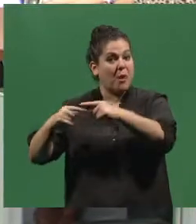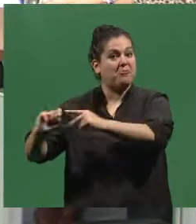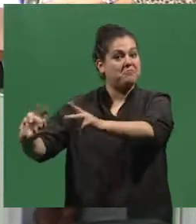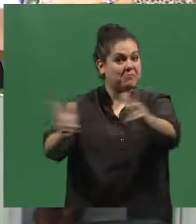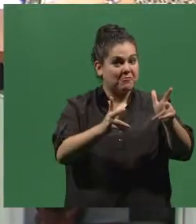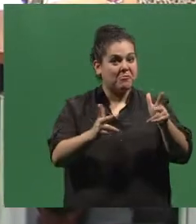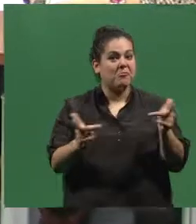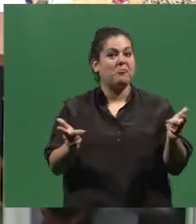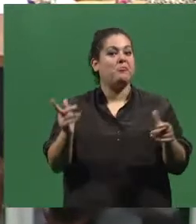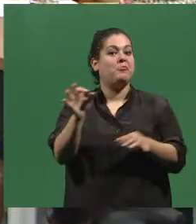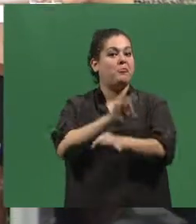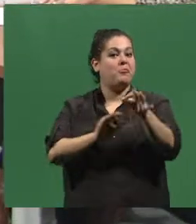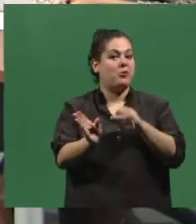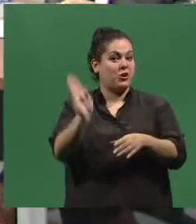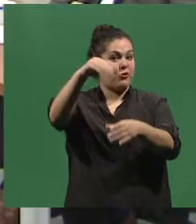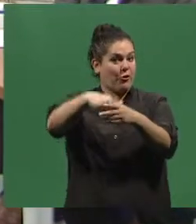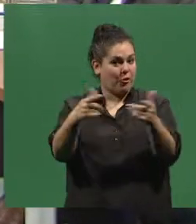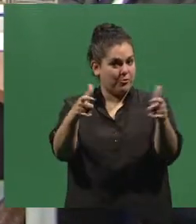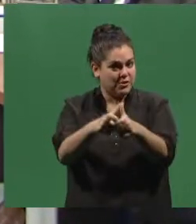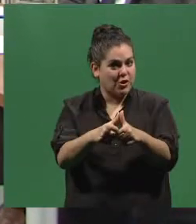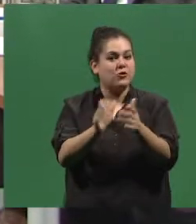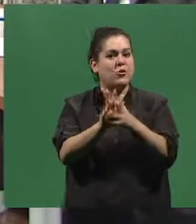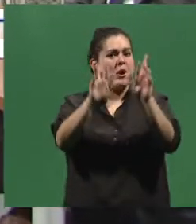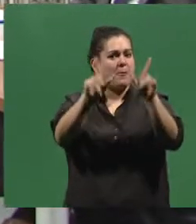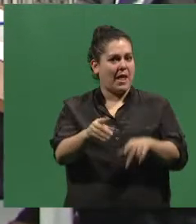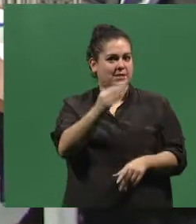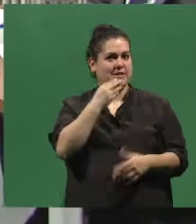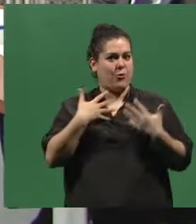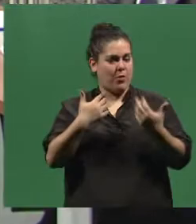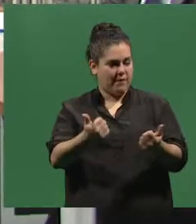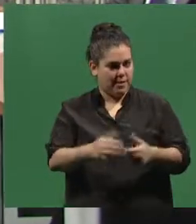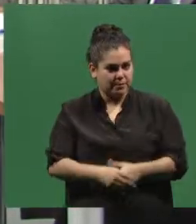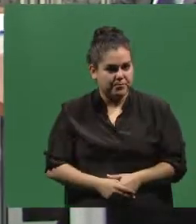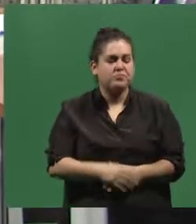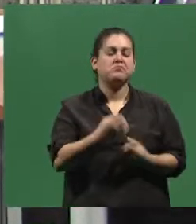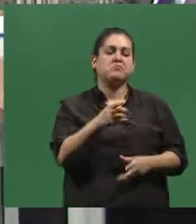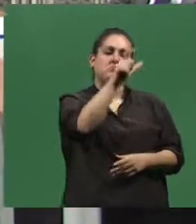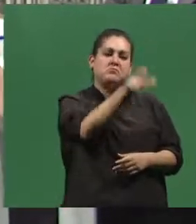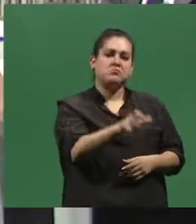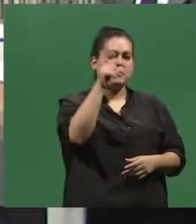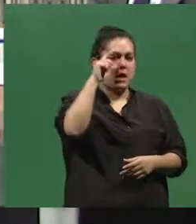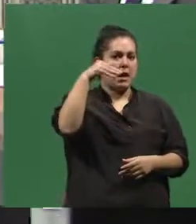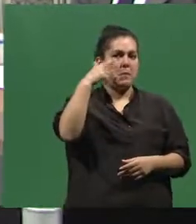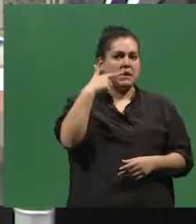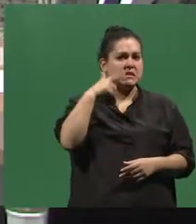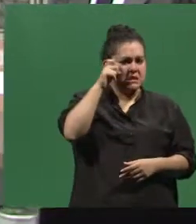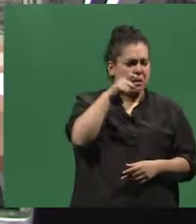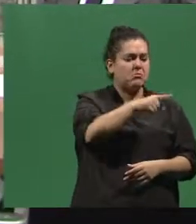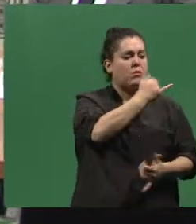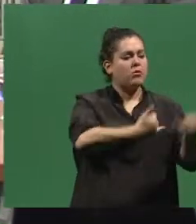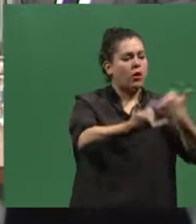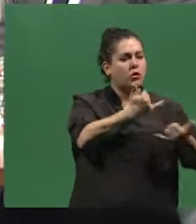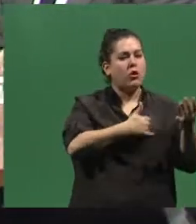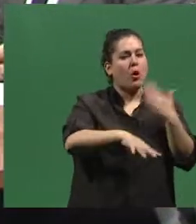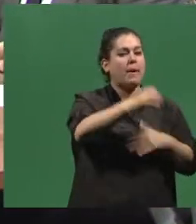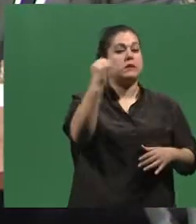Charlando en Proyecto en Comisión sobre las políticas públicas que favorezcan la alimentación saludable. Emilce, nos estabas contando, bueno, ¿qué es lo